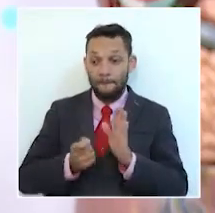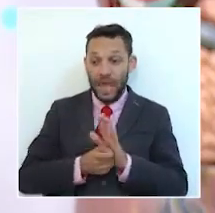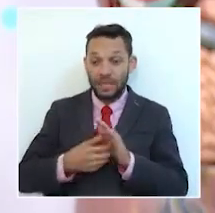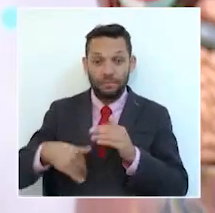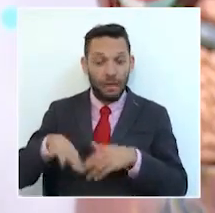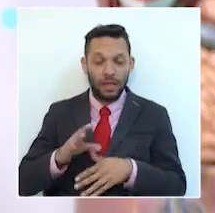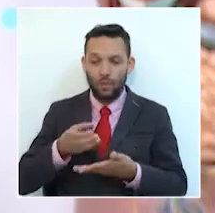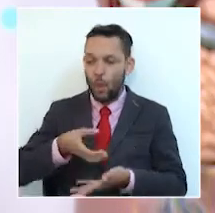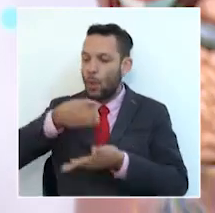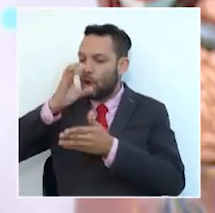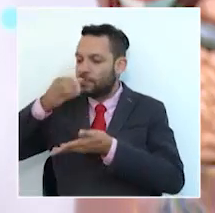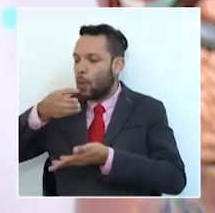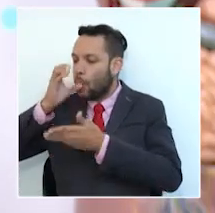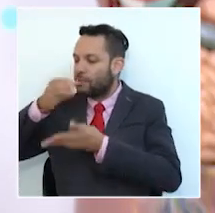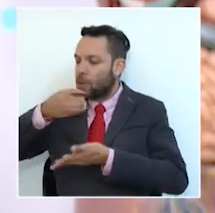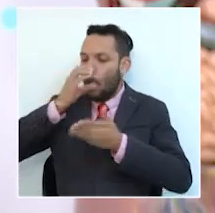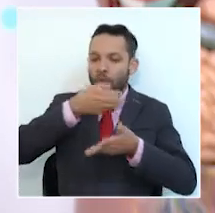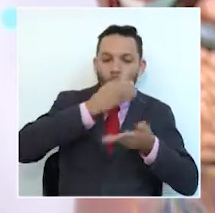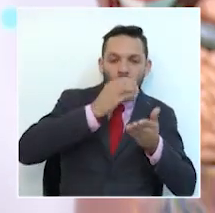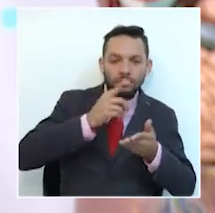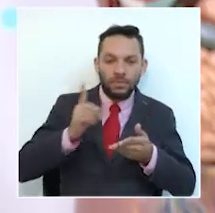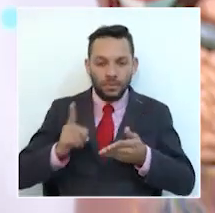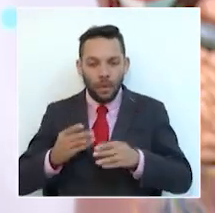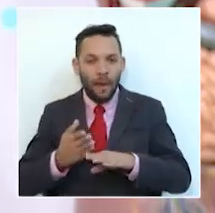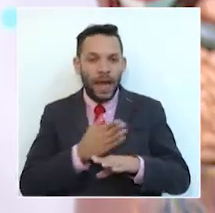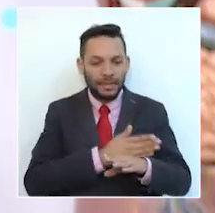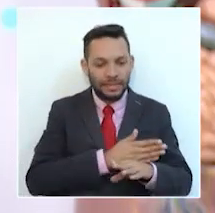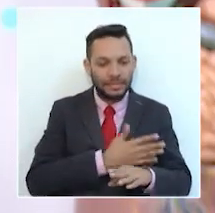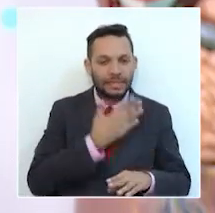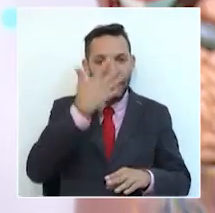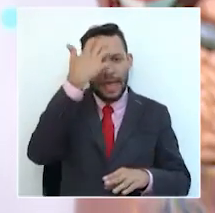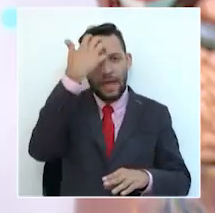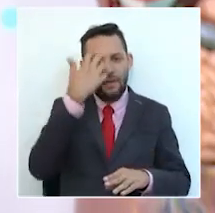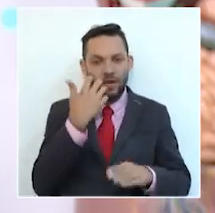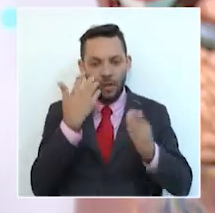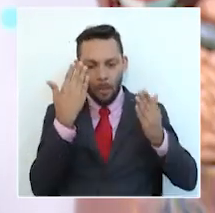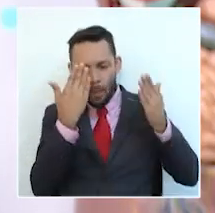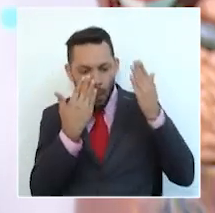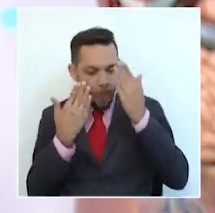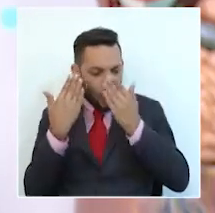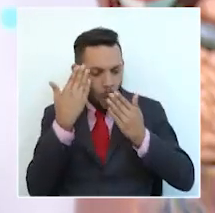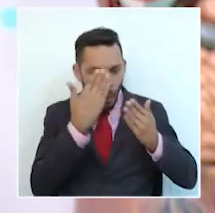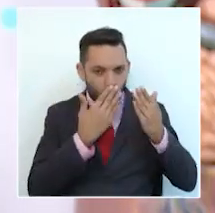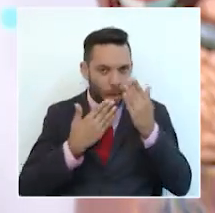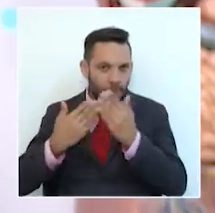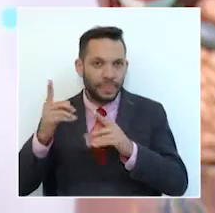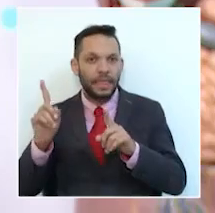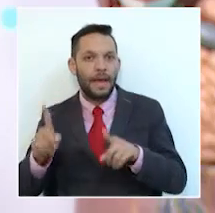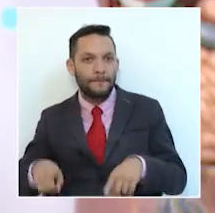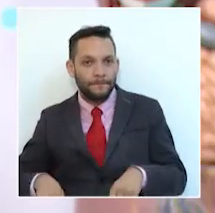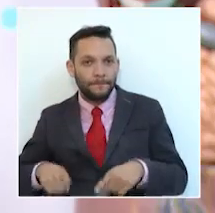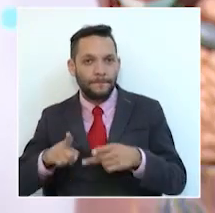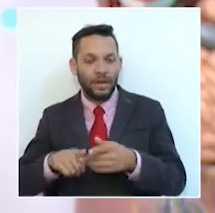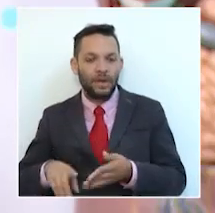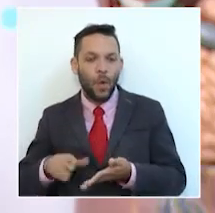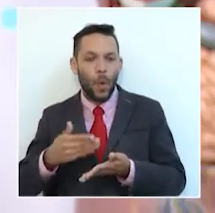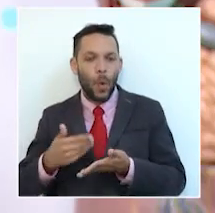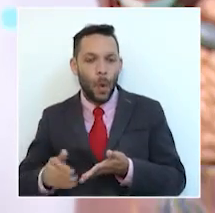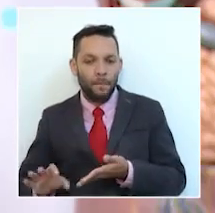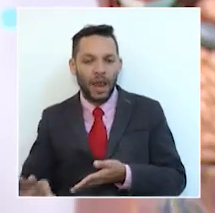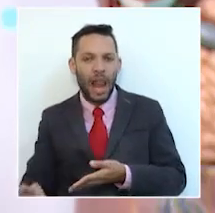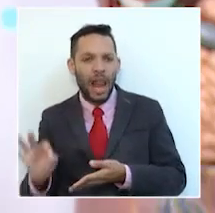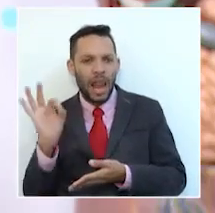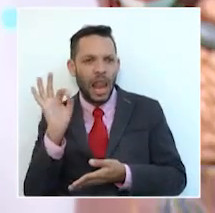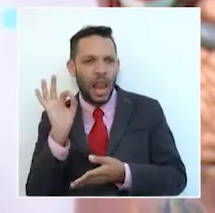dice el doctor elegido sino analizar cuál es el problema y utilizar sobre todo arcillas de muy buena calidad porque todos sabemos